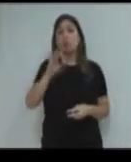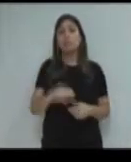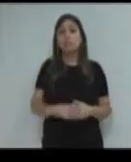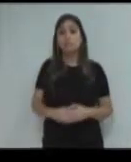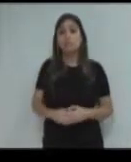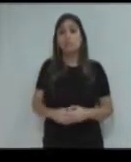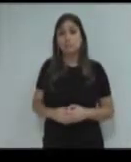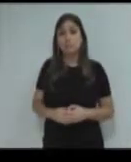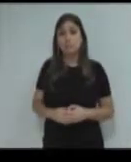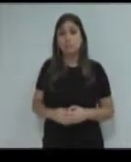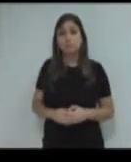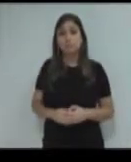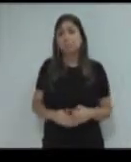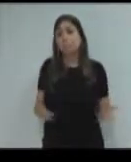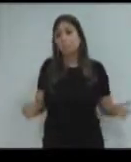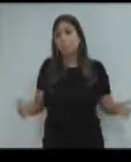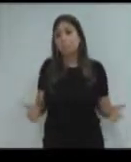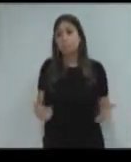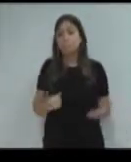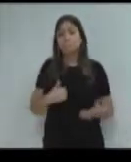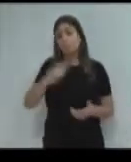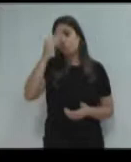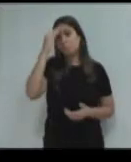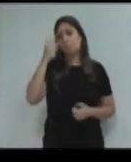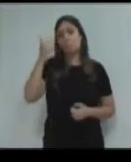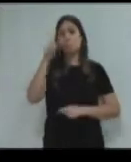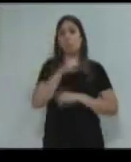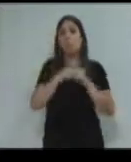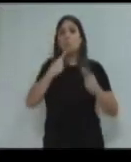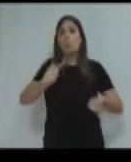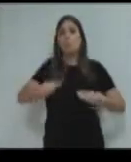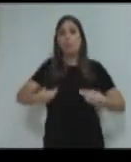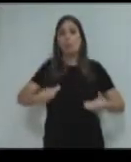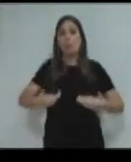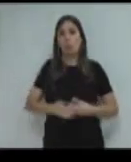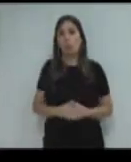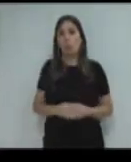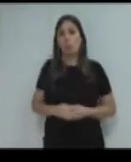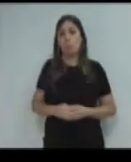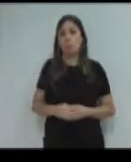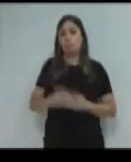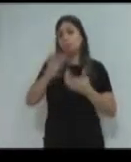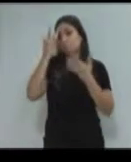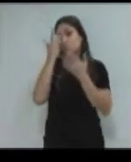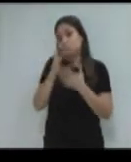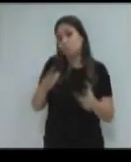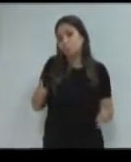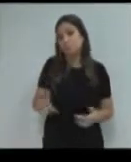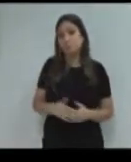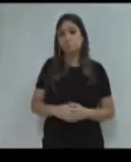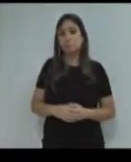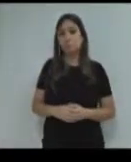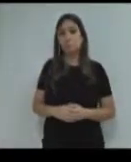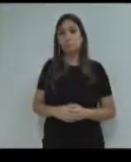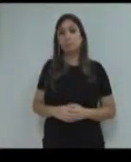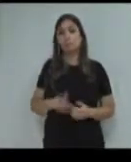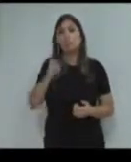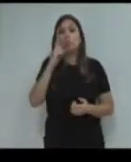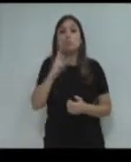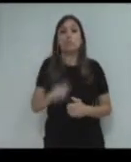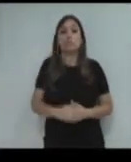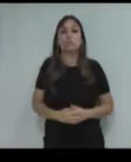Bueno, eso yo me imagino que es un problema más de mercado, concienciación, no